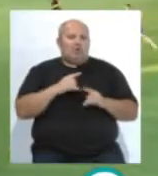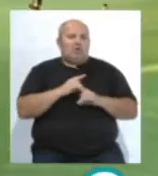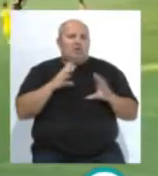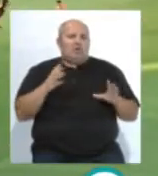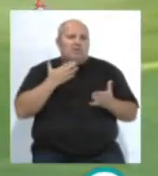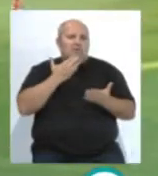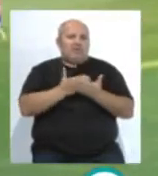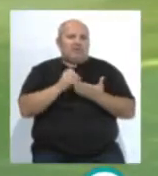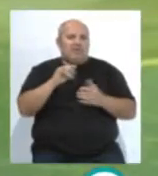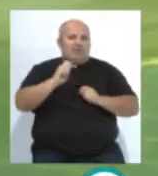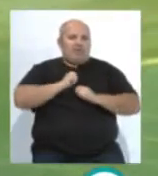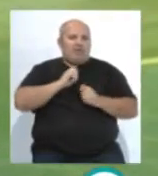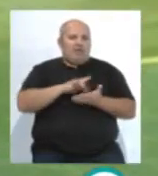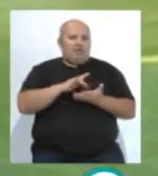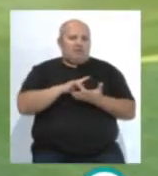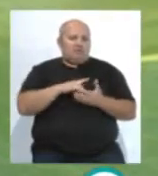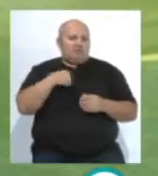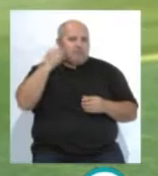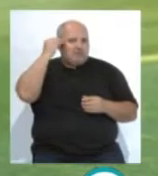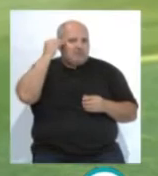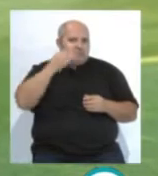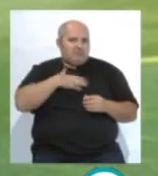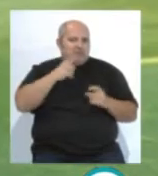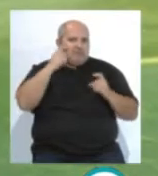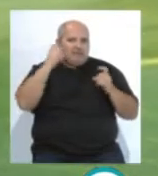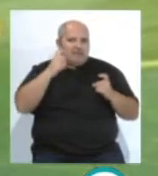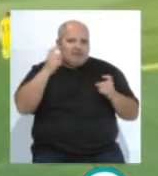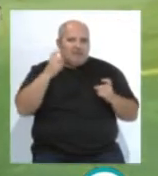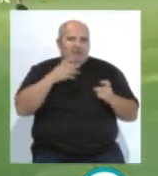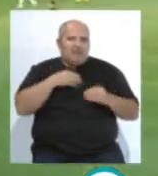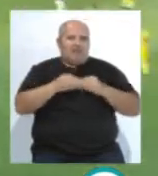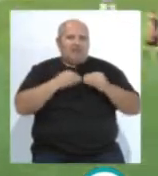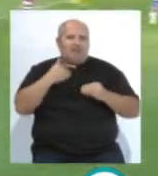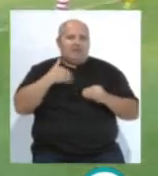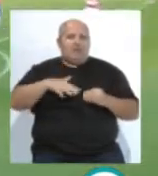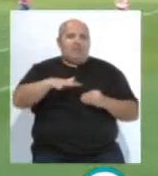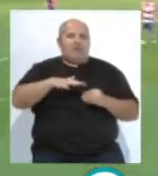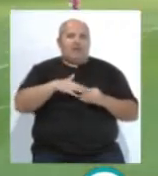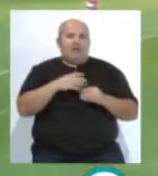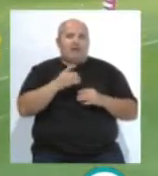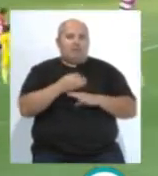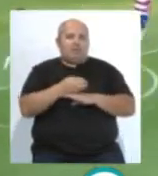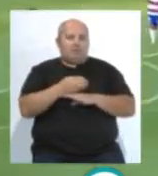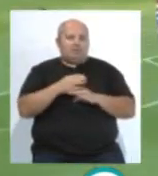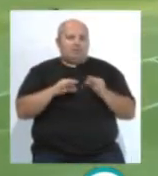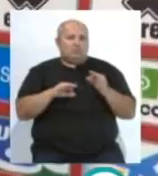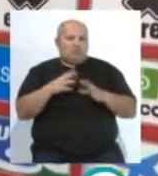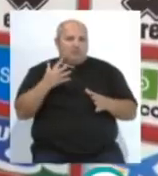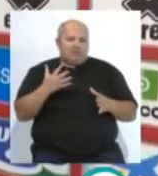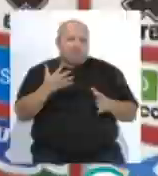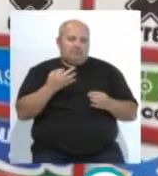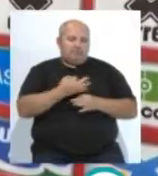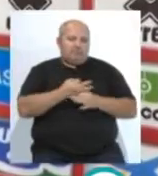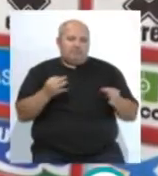se la pido a Salvi, Salvi me la da y yo sí que pienso en intentar hacerme, crearme el espacio para chutar y bueno, por suerte pues ha ido